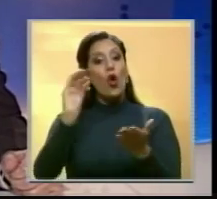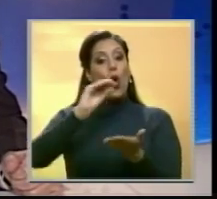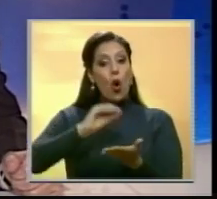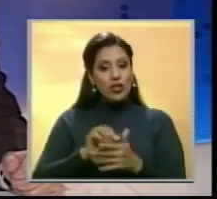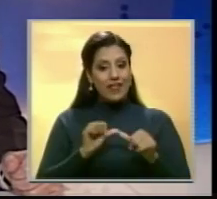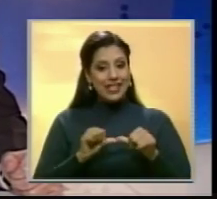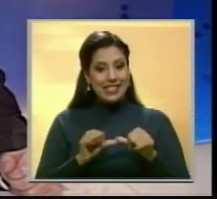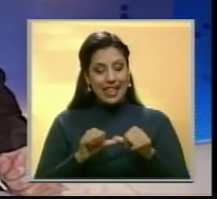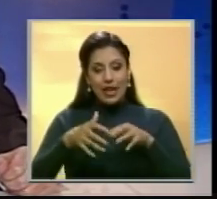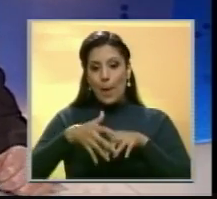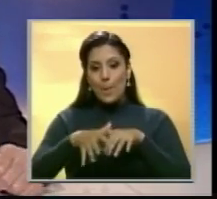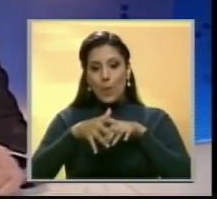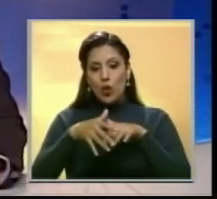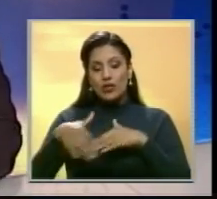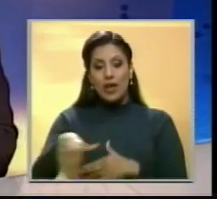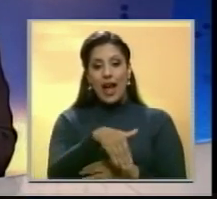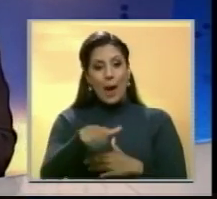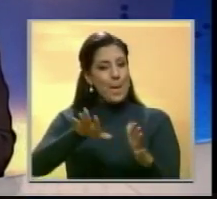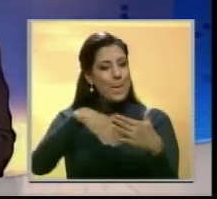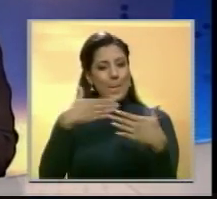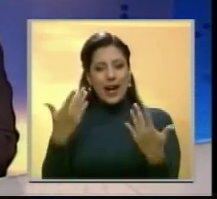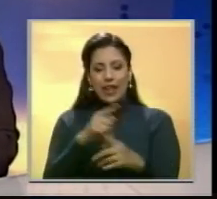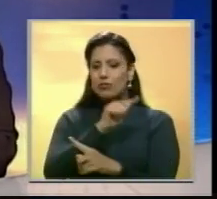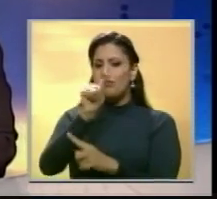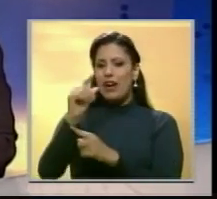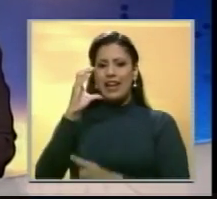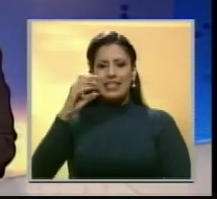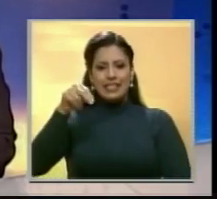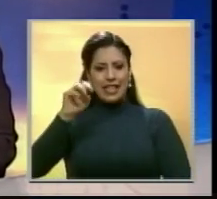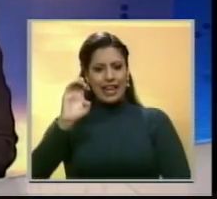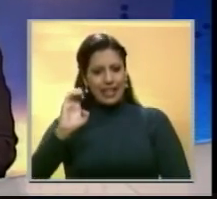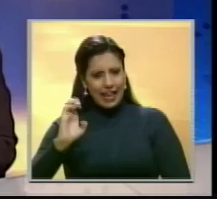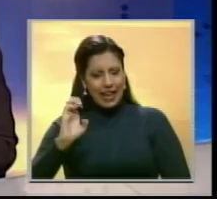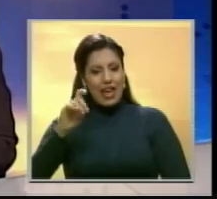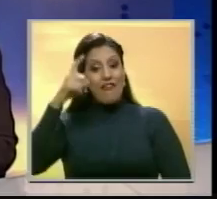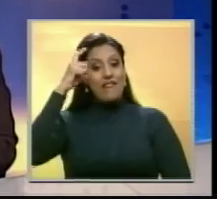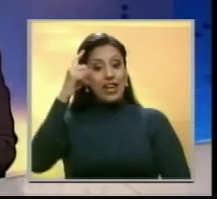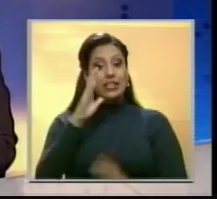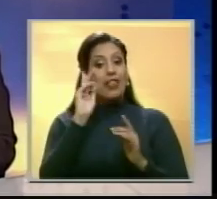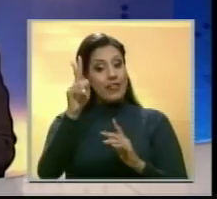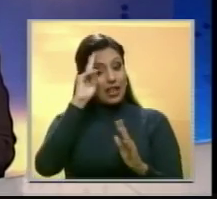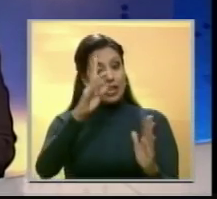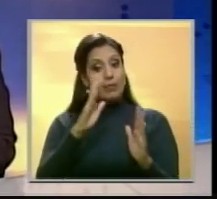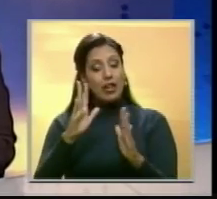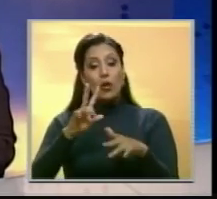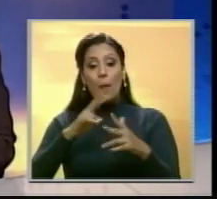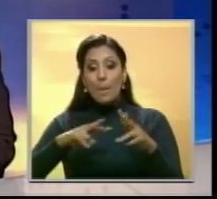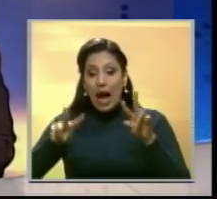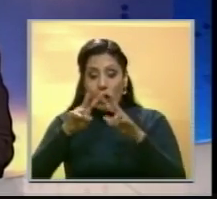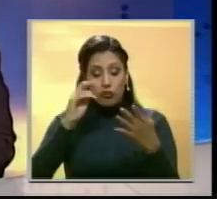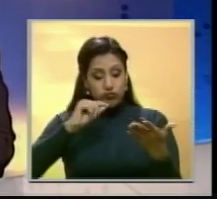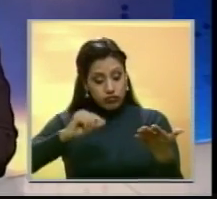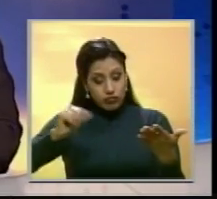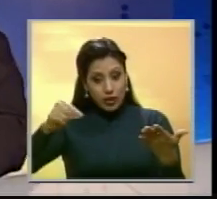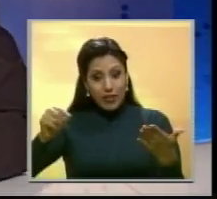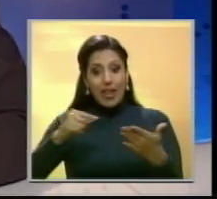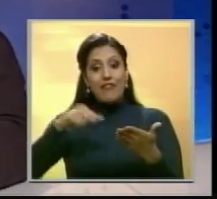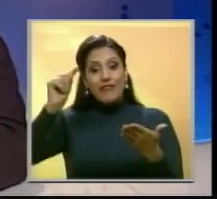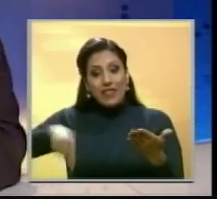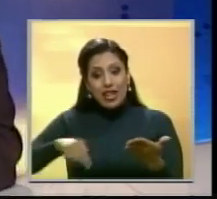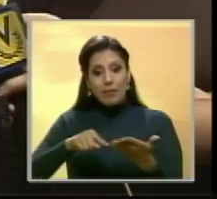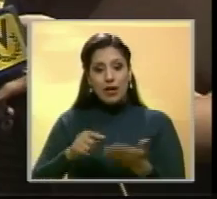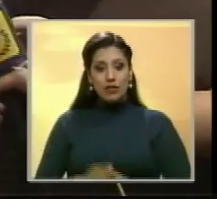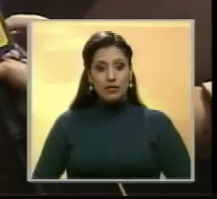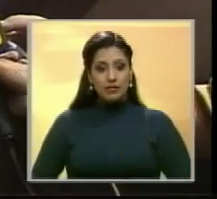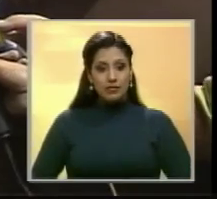que continuarán las manifestaciones de calle para exigirle al Consejo Nacional Electoral las fechas para validar las firmas a favor del referendo